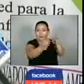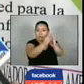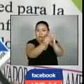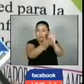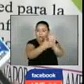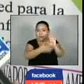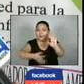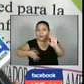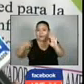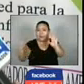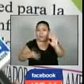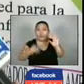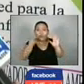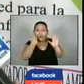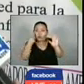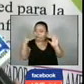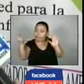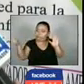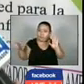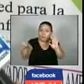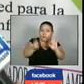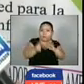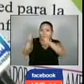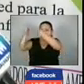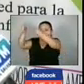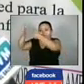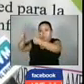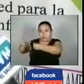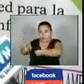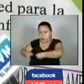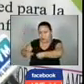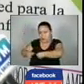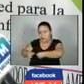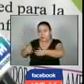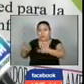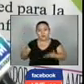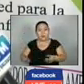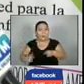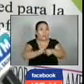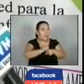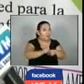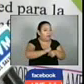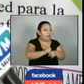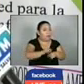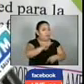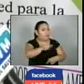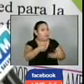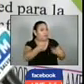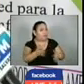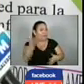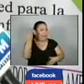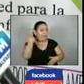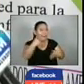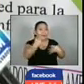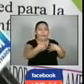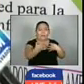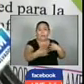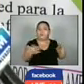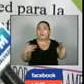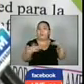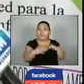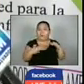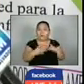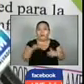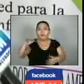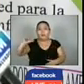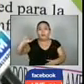que los recursos van a provenir del presupuesto nacional, en la práctica eso también estaba en la LEPINA. Pero entonces hoy